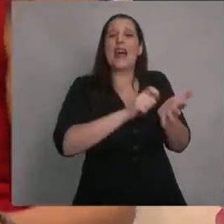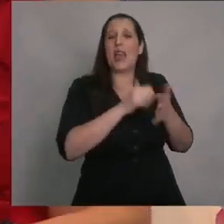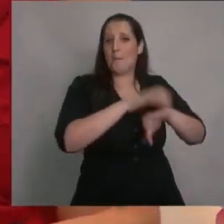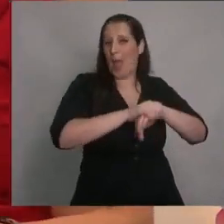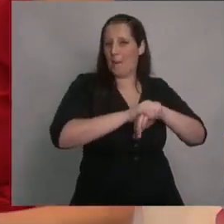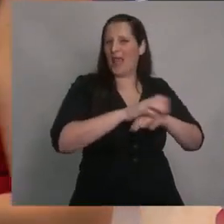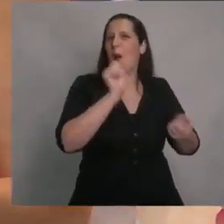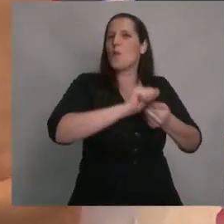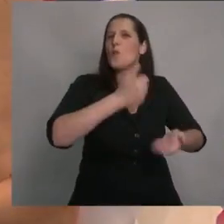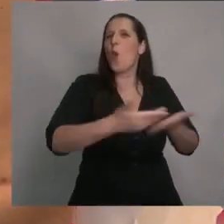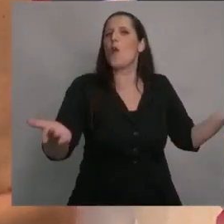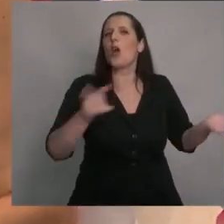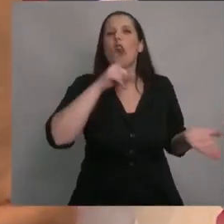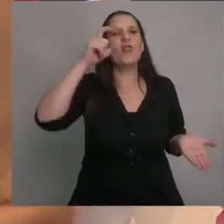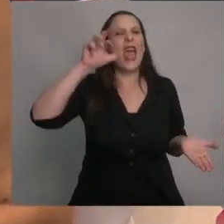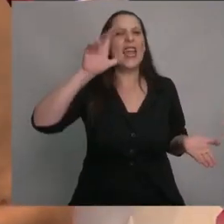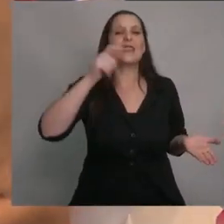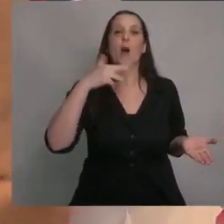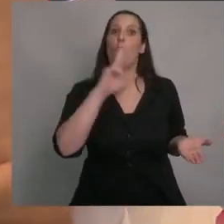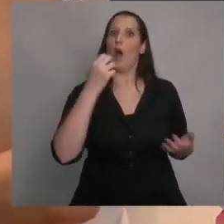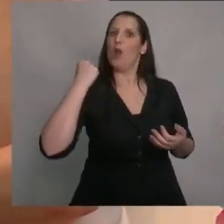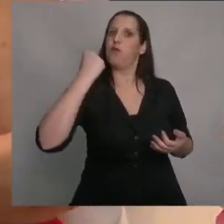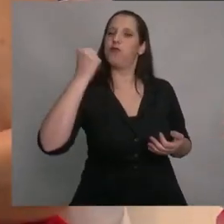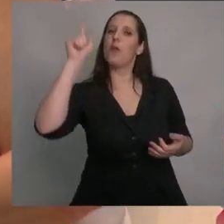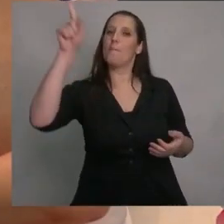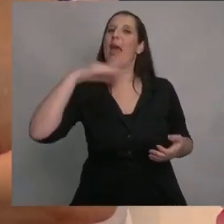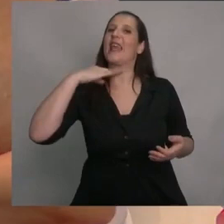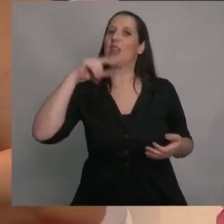Teresa Inchaustegui, una gran feminista mexicana,